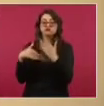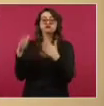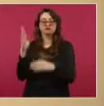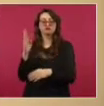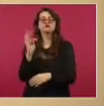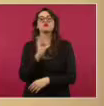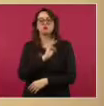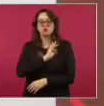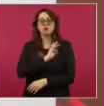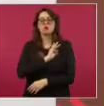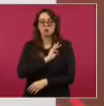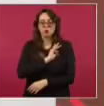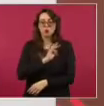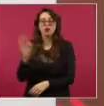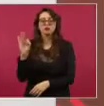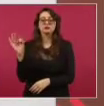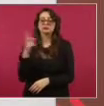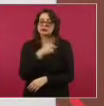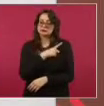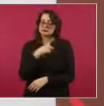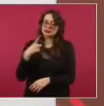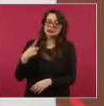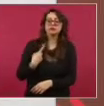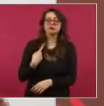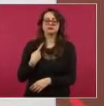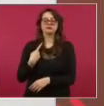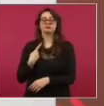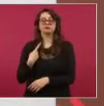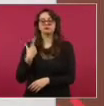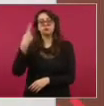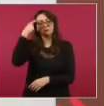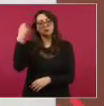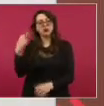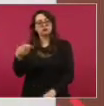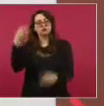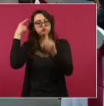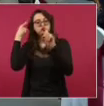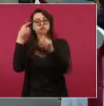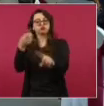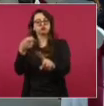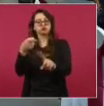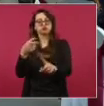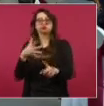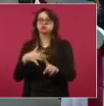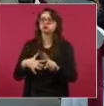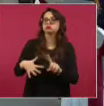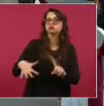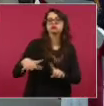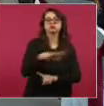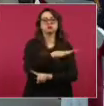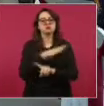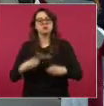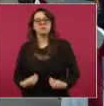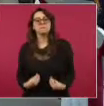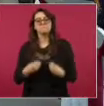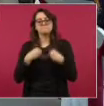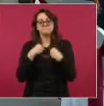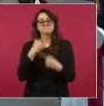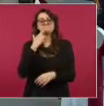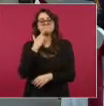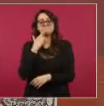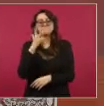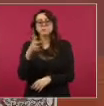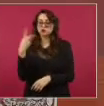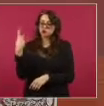son condiciones y convicciones básicas e indispensables para el progreso y mejoramiento de las condiciones de vida de trabajadores, de